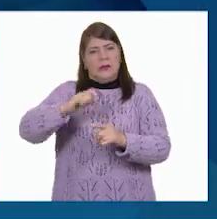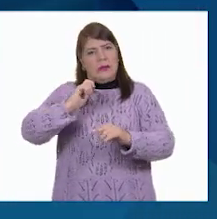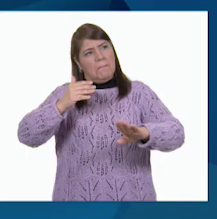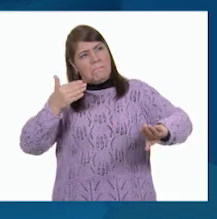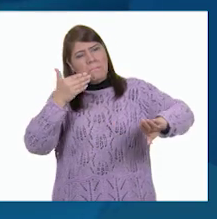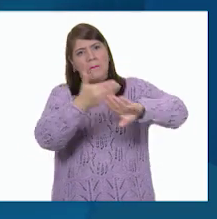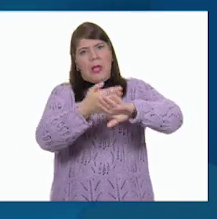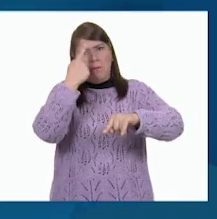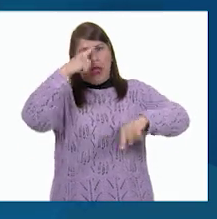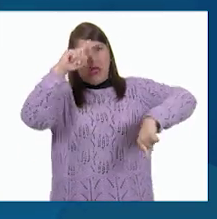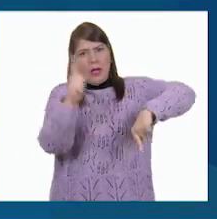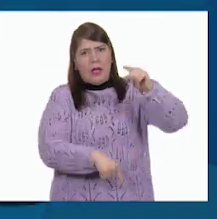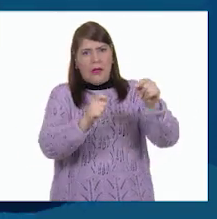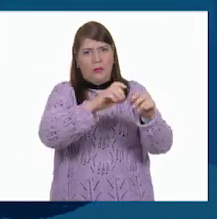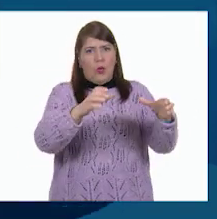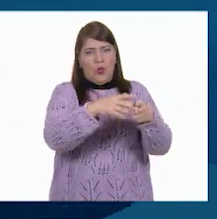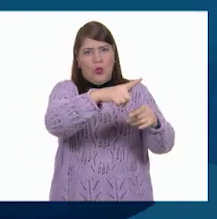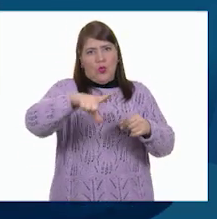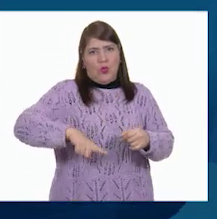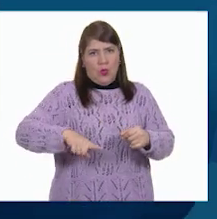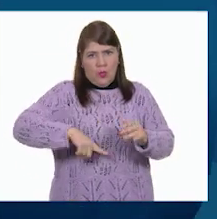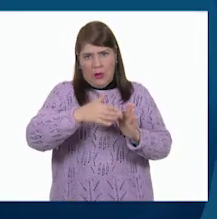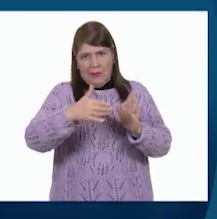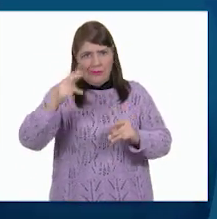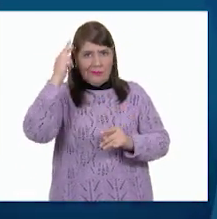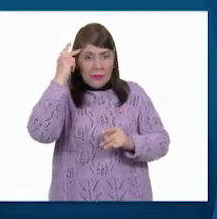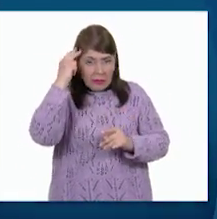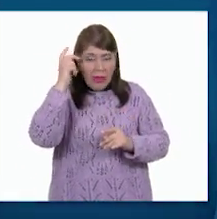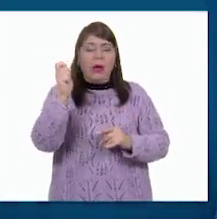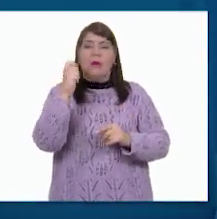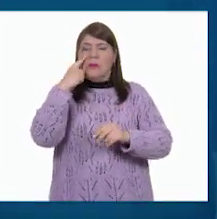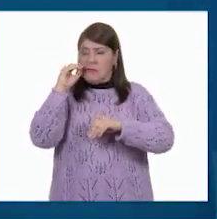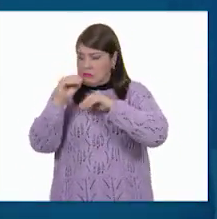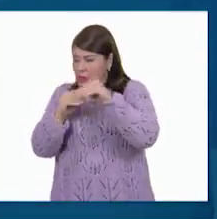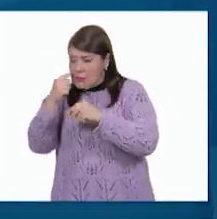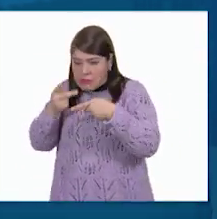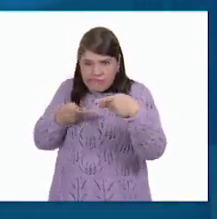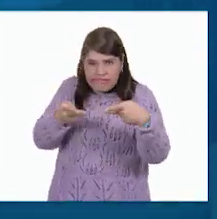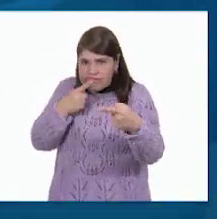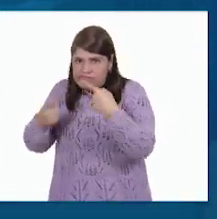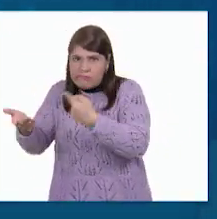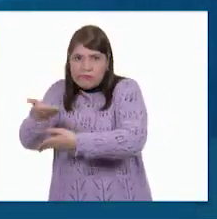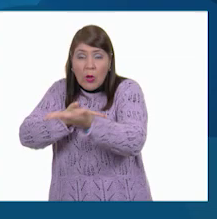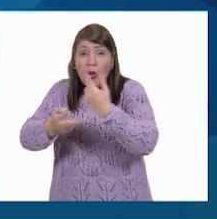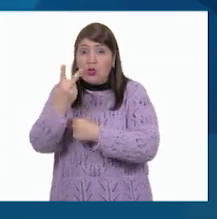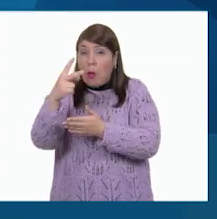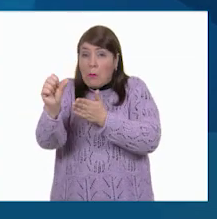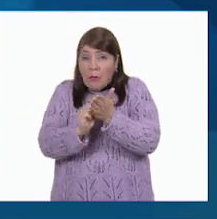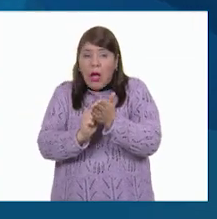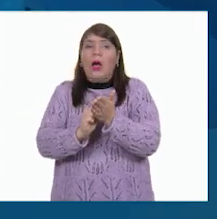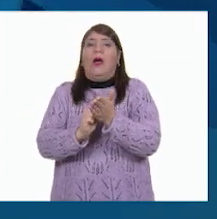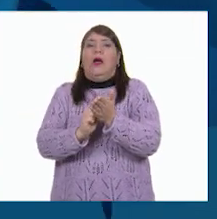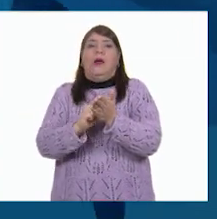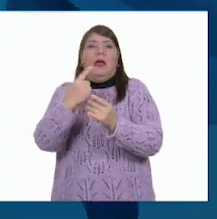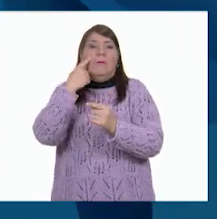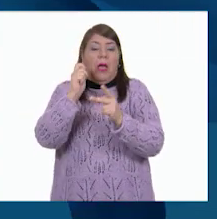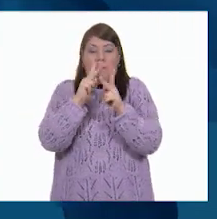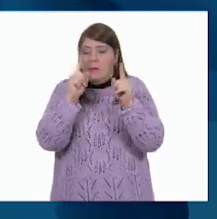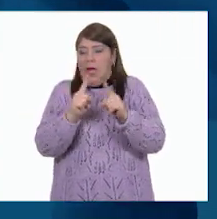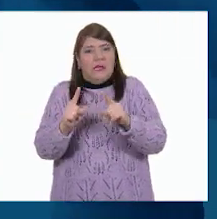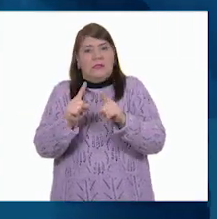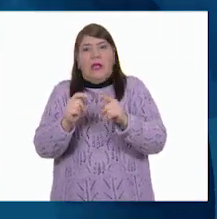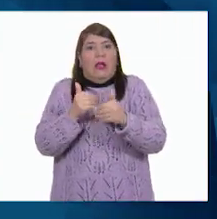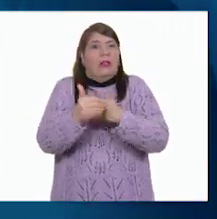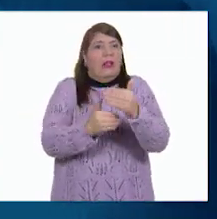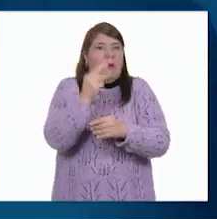derrocar al régimen preparaban un cambio radical que en menos de 2 meses haría volar el espejismo de la paz y el